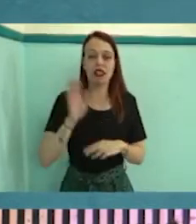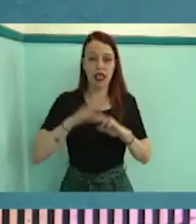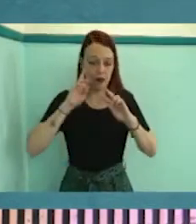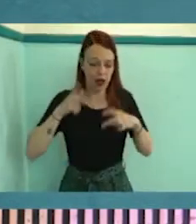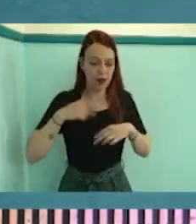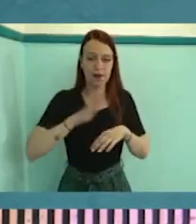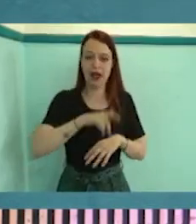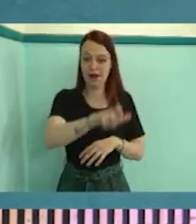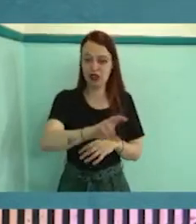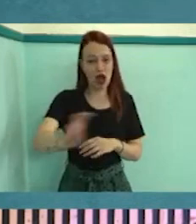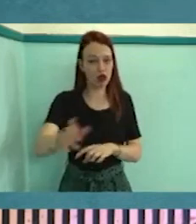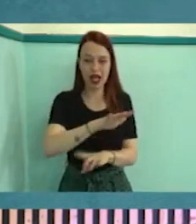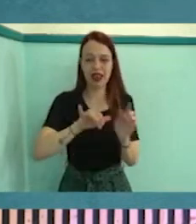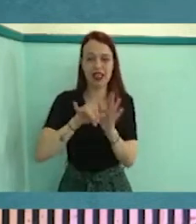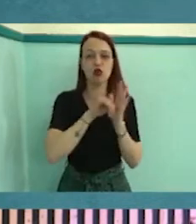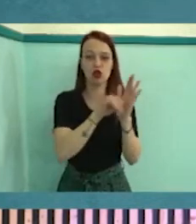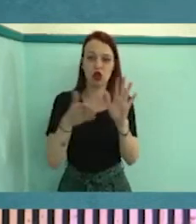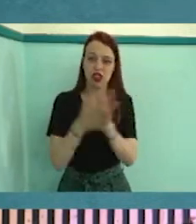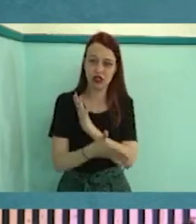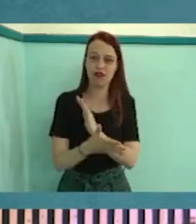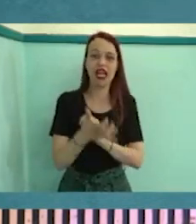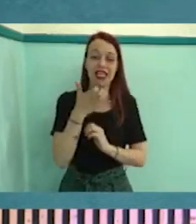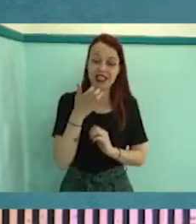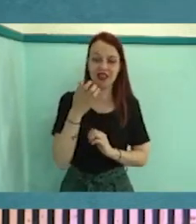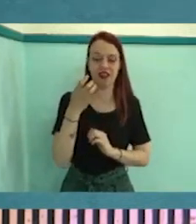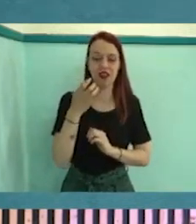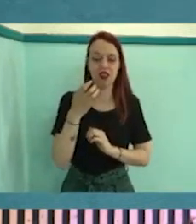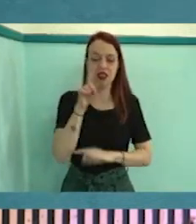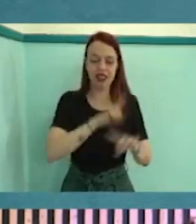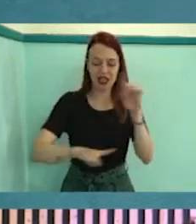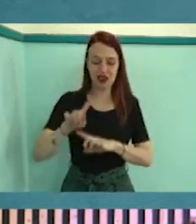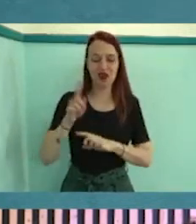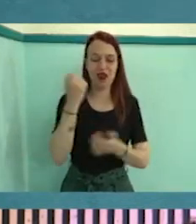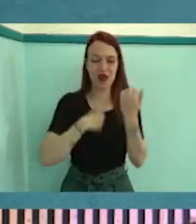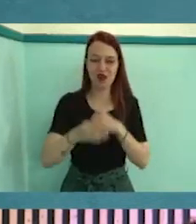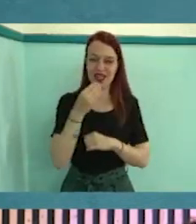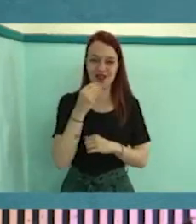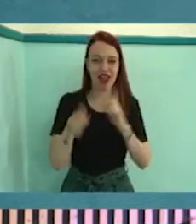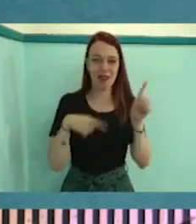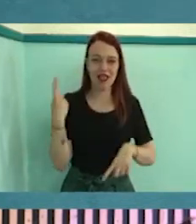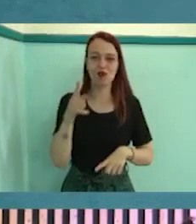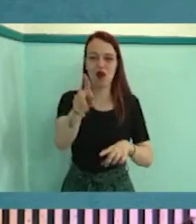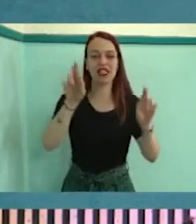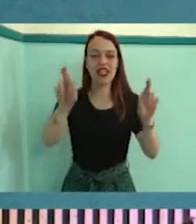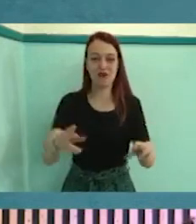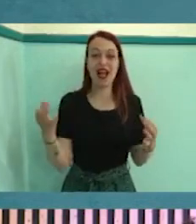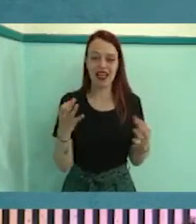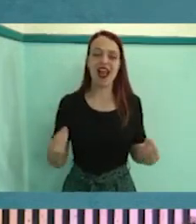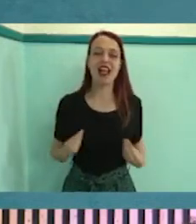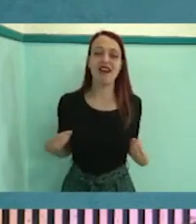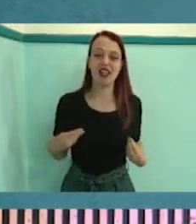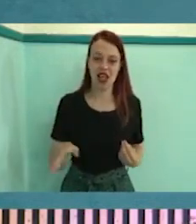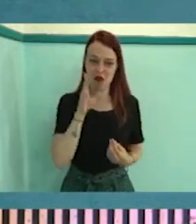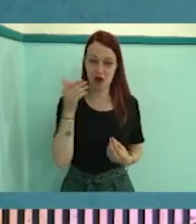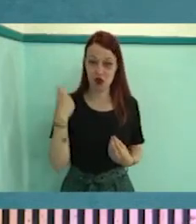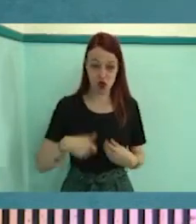para alguien de su entorno después del tca te espera la vida es igual lo que me hubiera gustado a mí escuchar cuando yo pensaba que nunca iba a salir de ese infierno